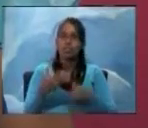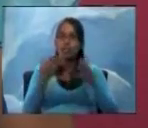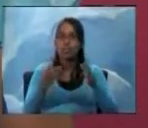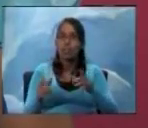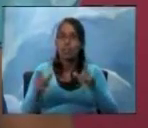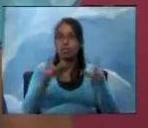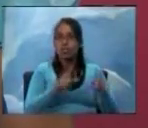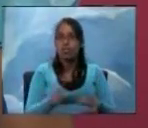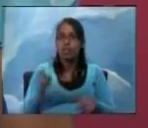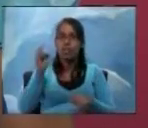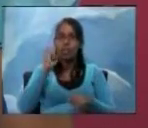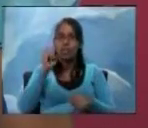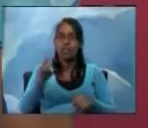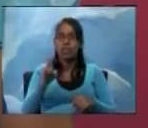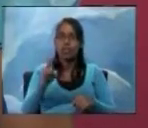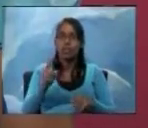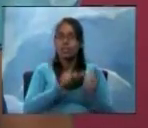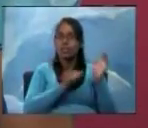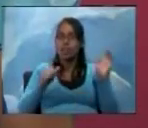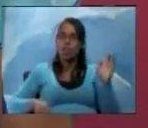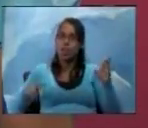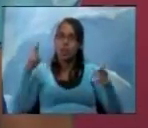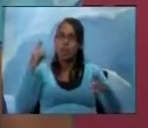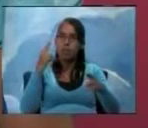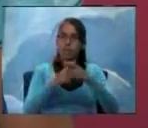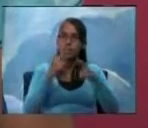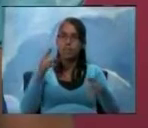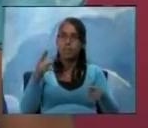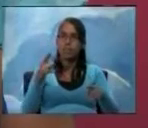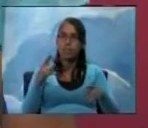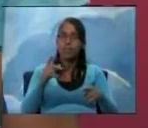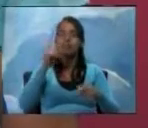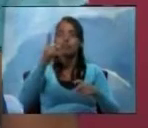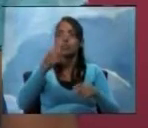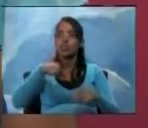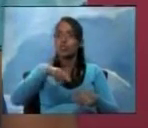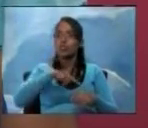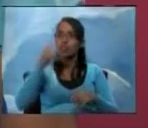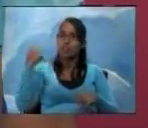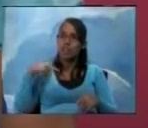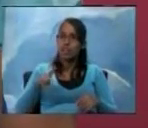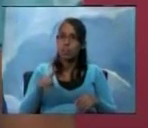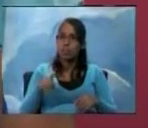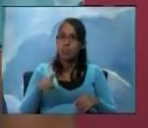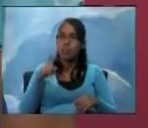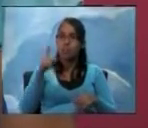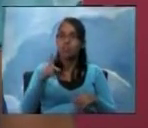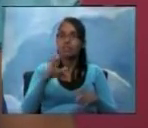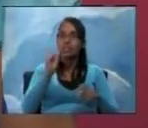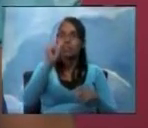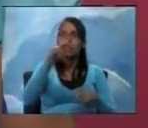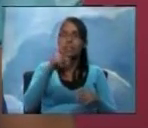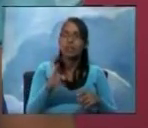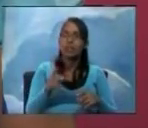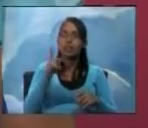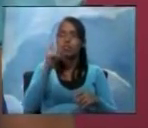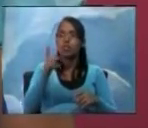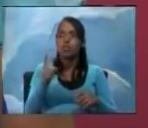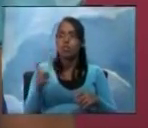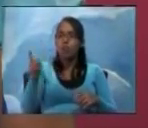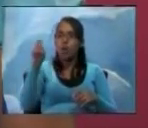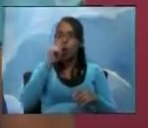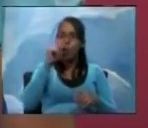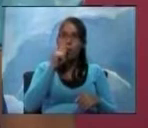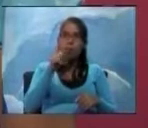lugar al diablo, que el Señor lo reprenda. ¿Verdad? Nosotros tenemos la historia ahí de Ananías y Zafira, unos